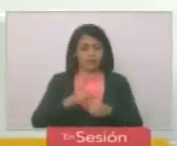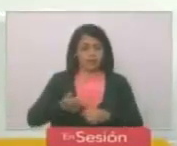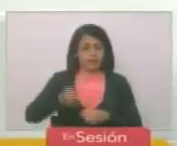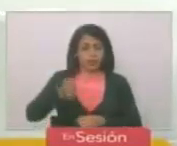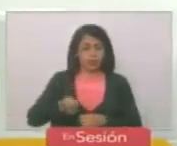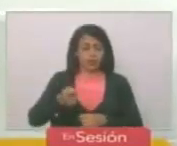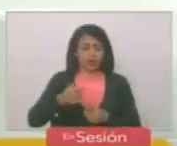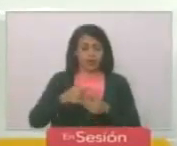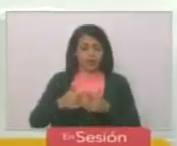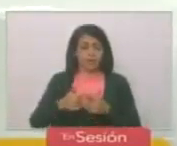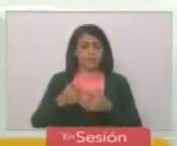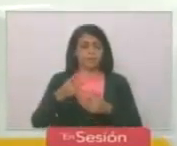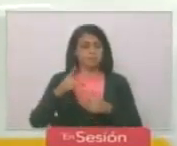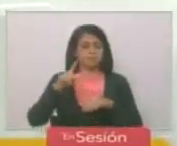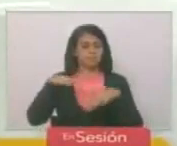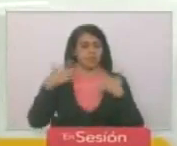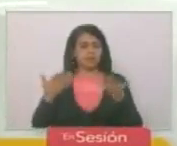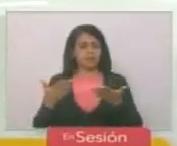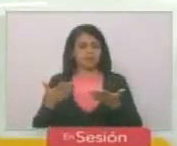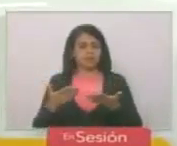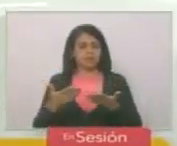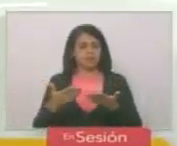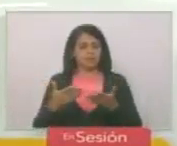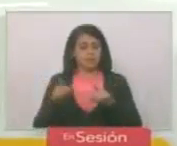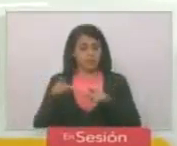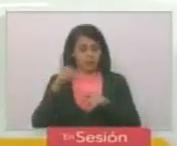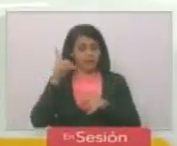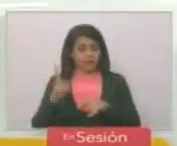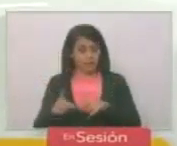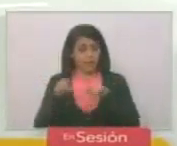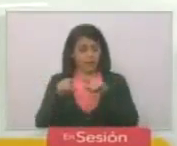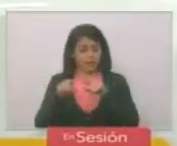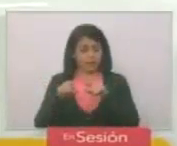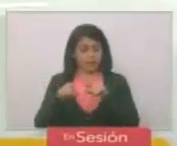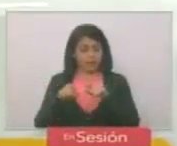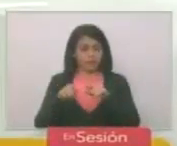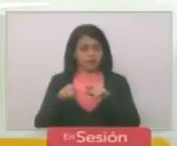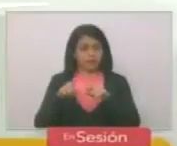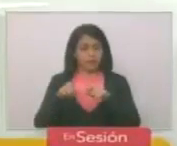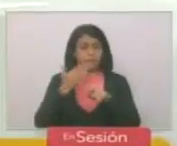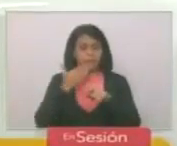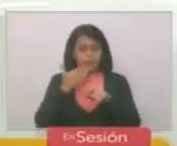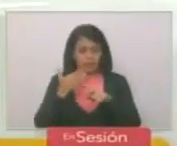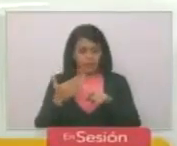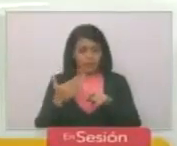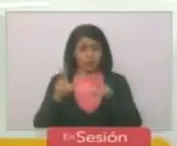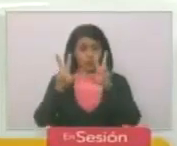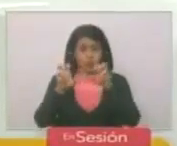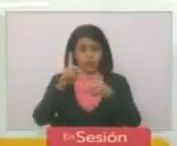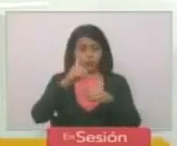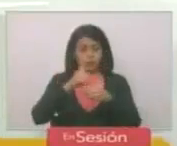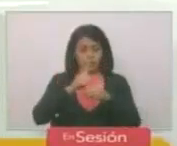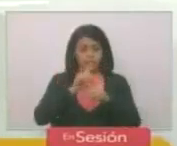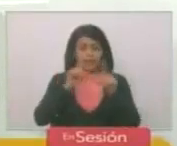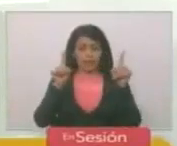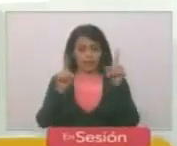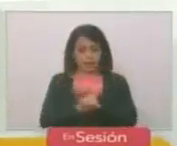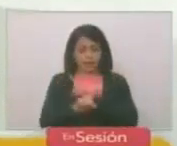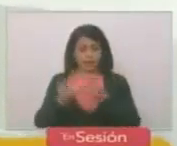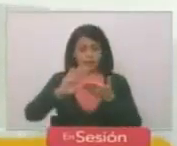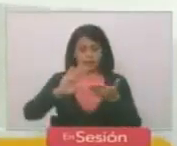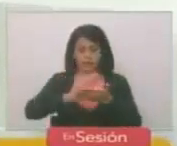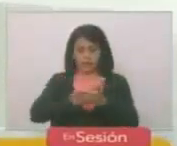competente para, ¿no? Debería haber ahí una, para solicitar la actualización, la rectificación o la destrucción